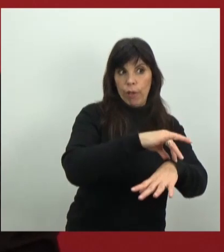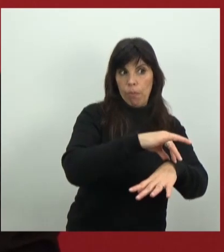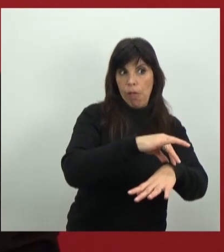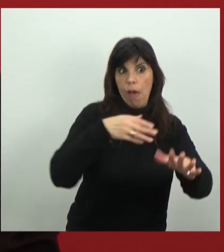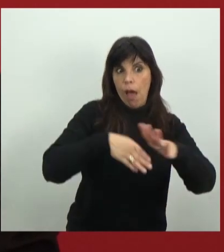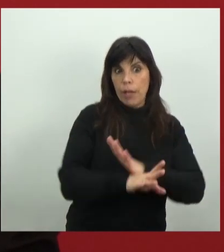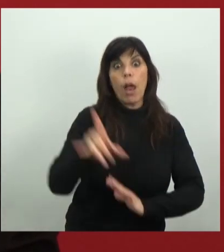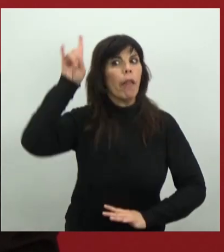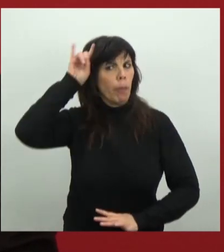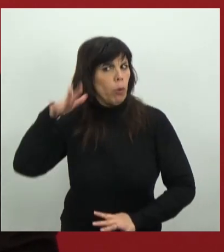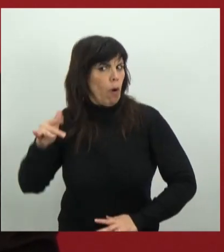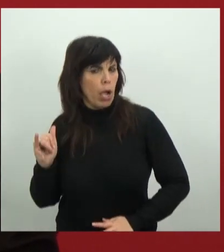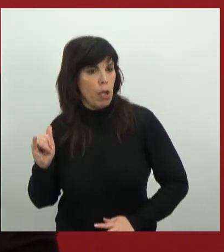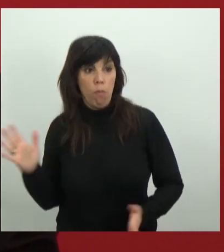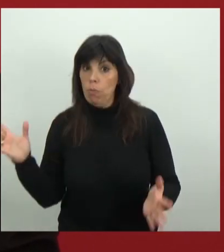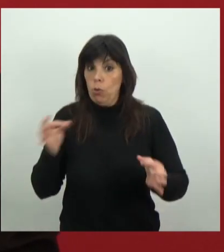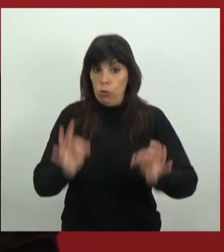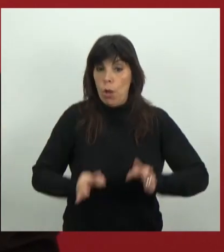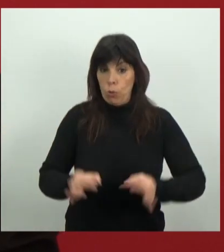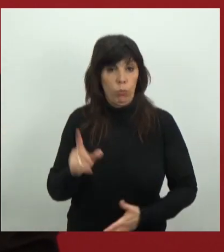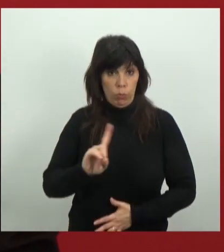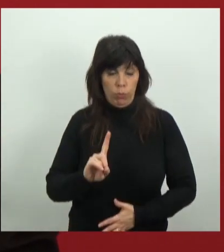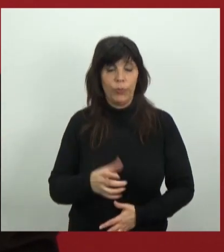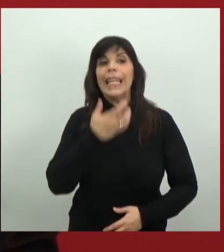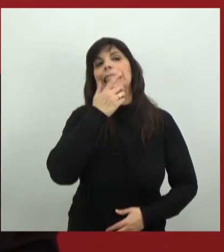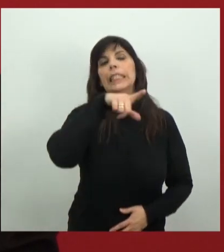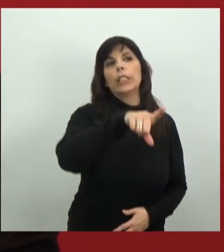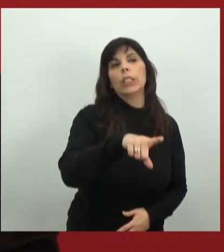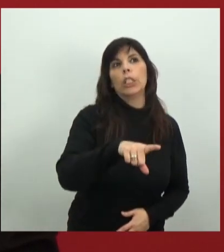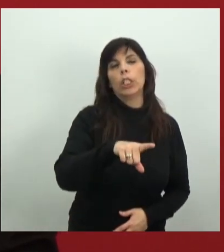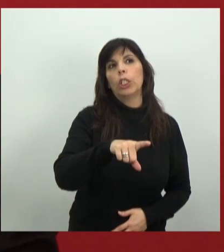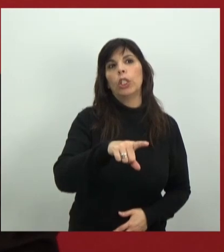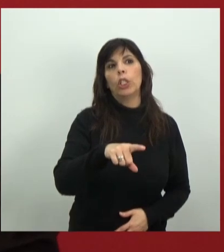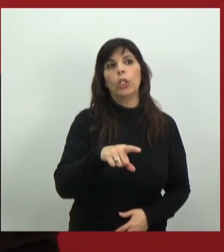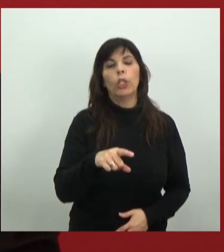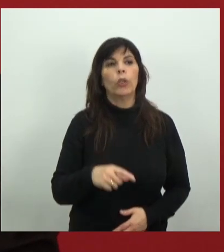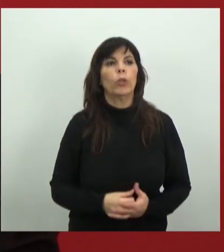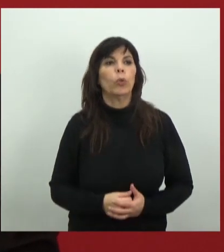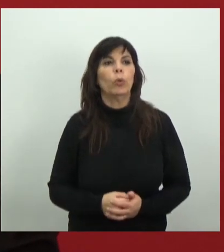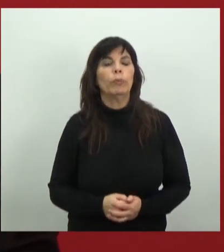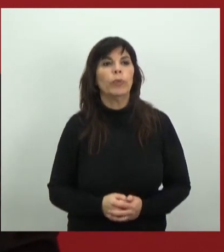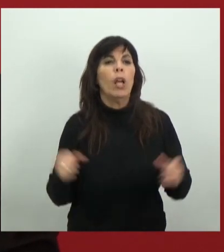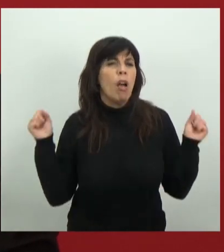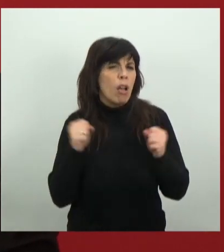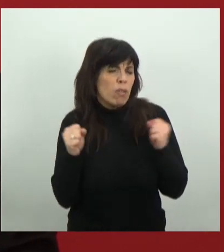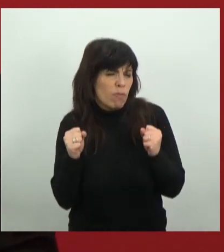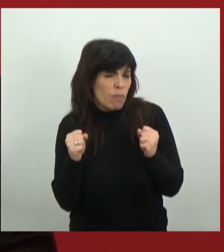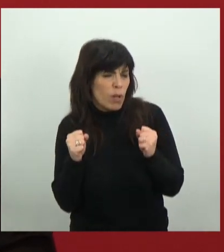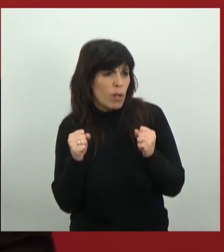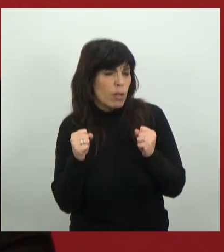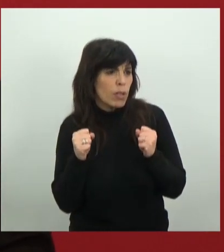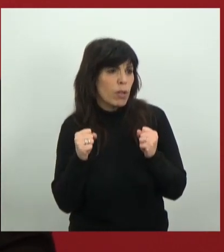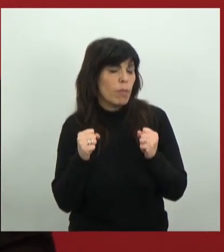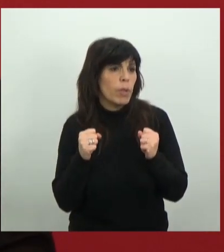explico. Si tú, en invierno, vas descalzo por la calle y coges